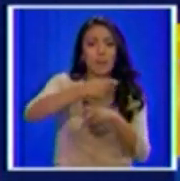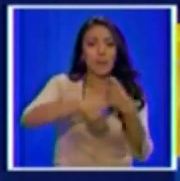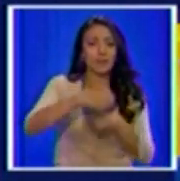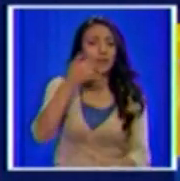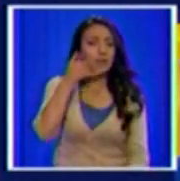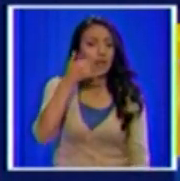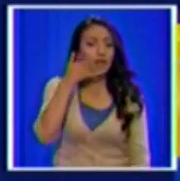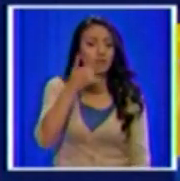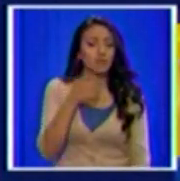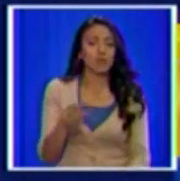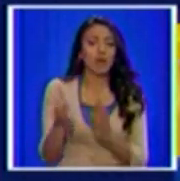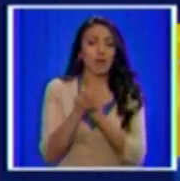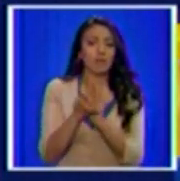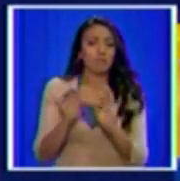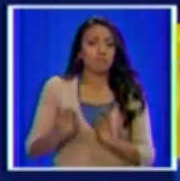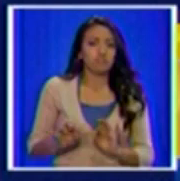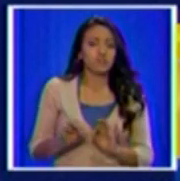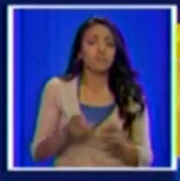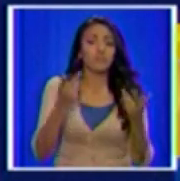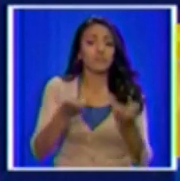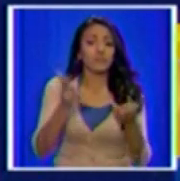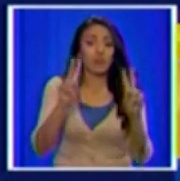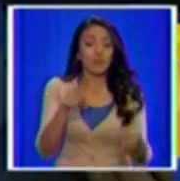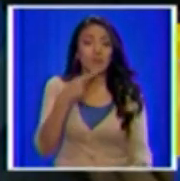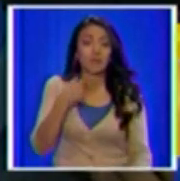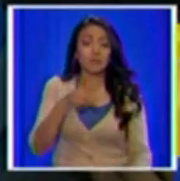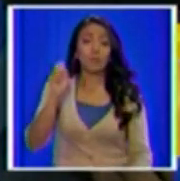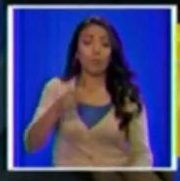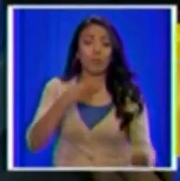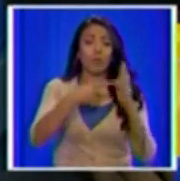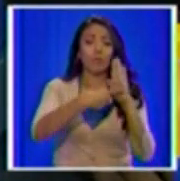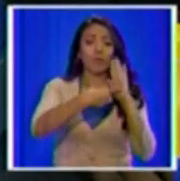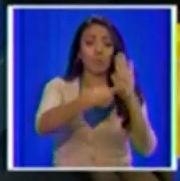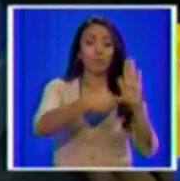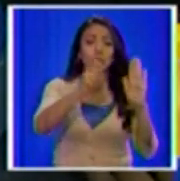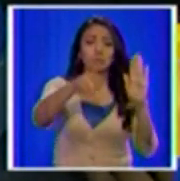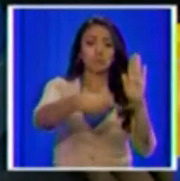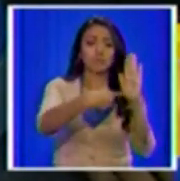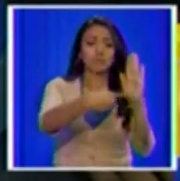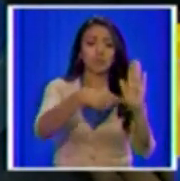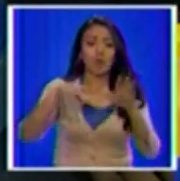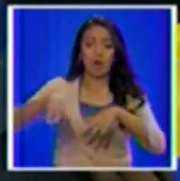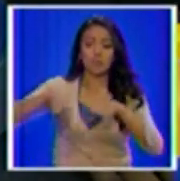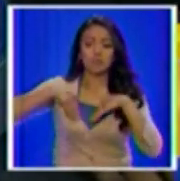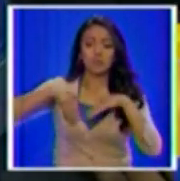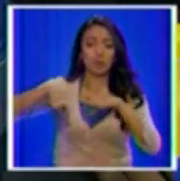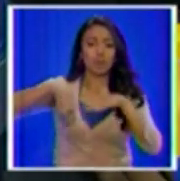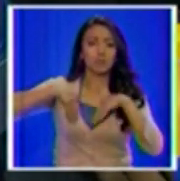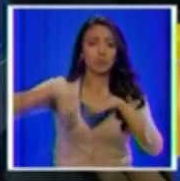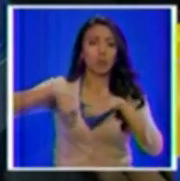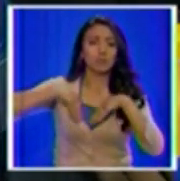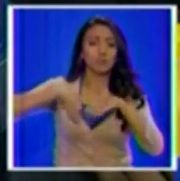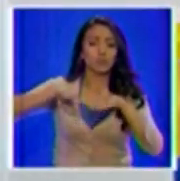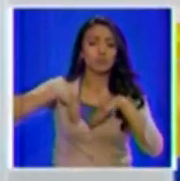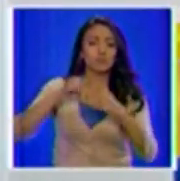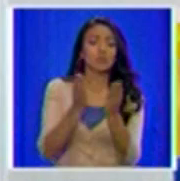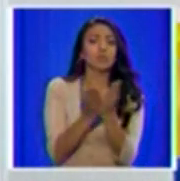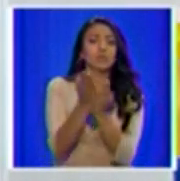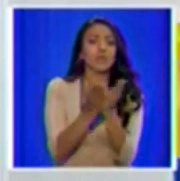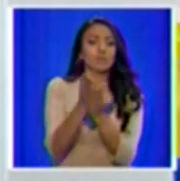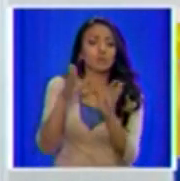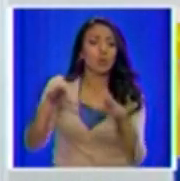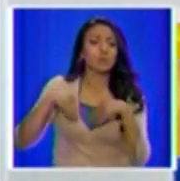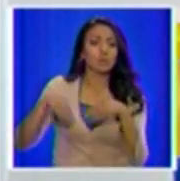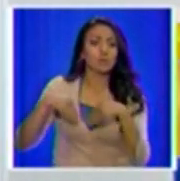está amparado en la ley. También aseguró estar en capacidad de demostrar la aceptación de los usuarios de los servicios ofrecidos, ya